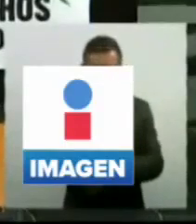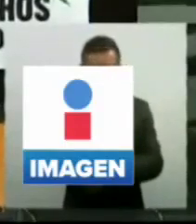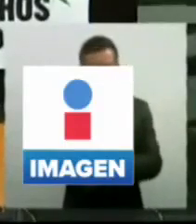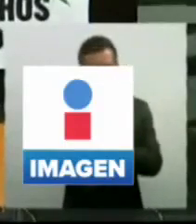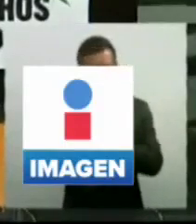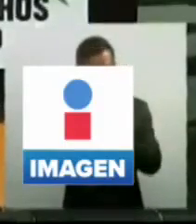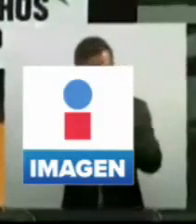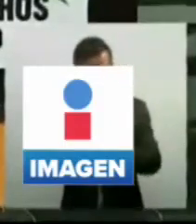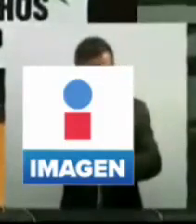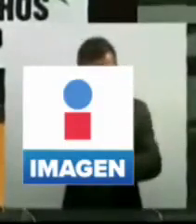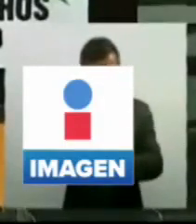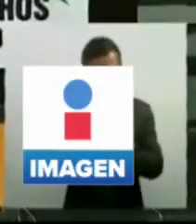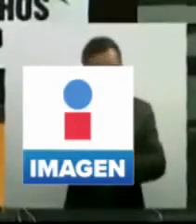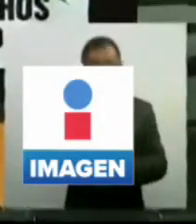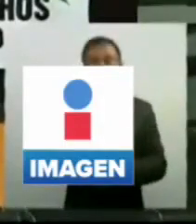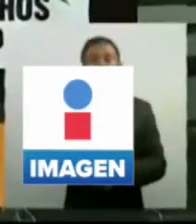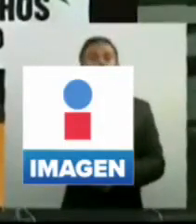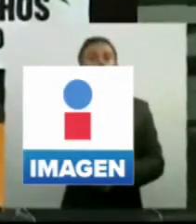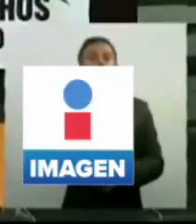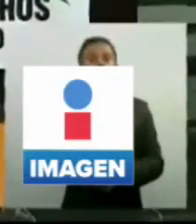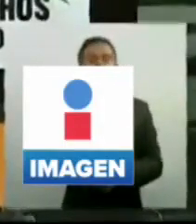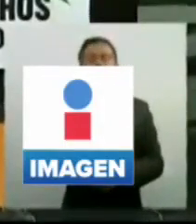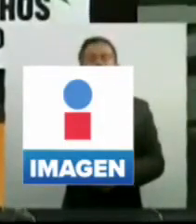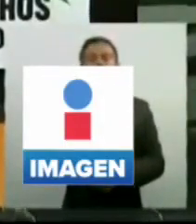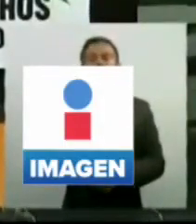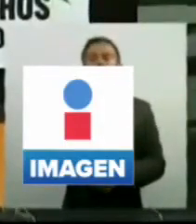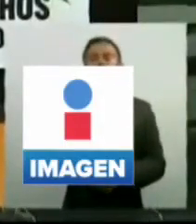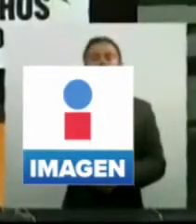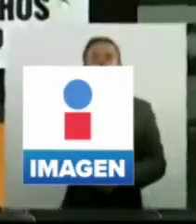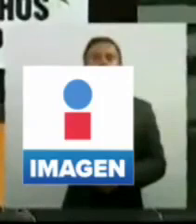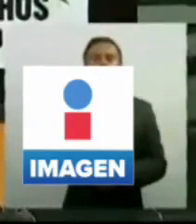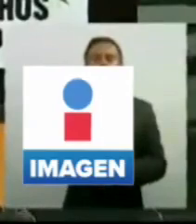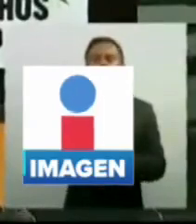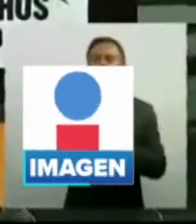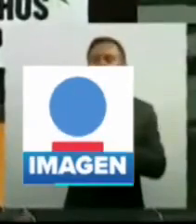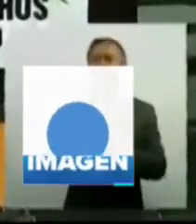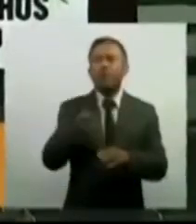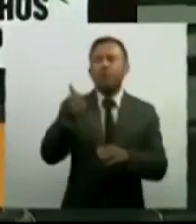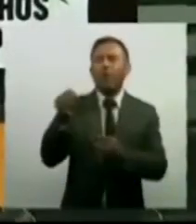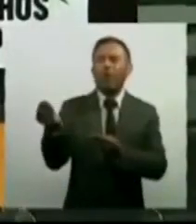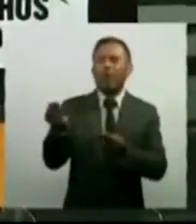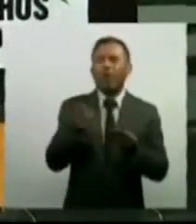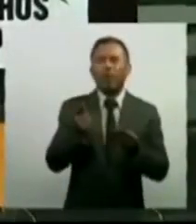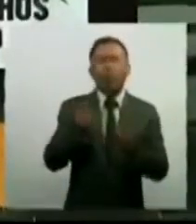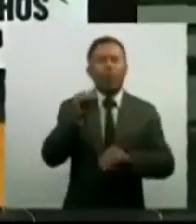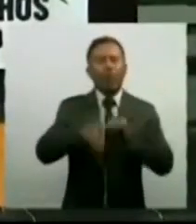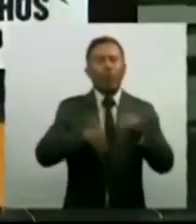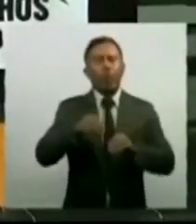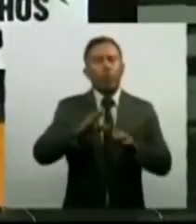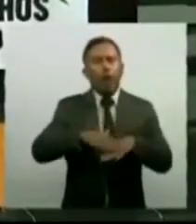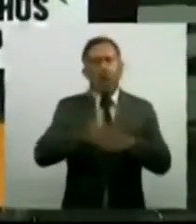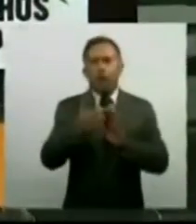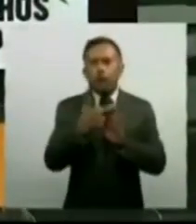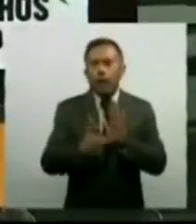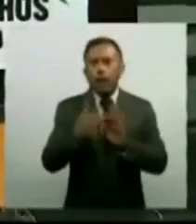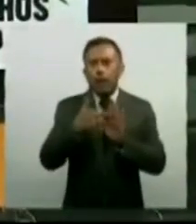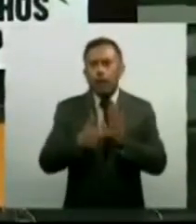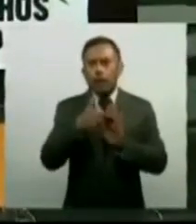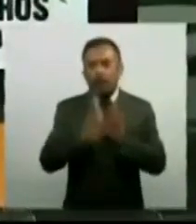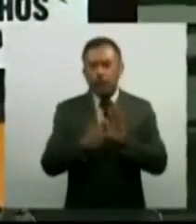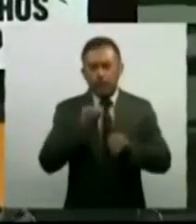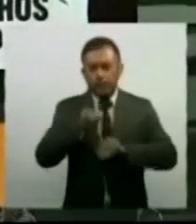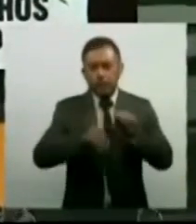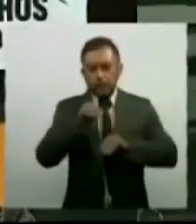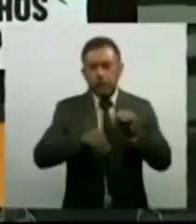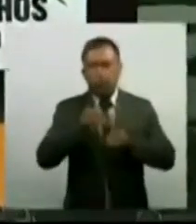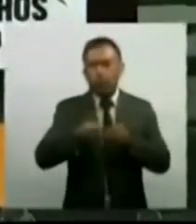En la Cámara de Diputados recibimos una minuta del Senado viciada de origen, con un problema de sobrerregulación que genera